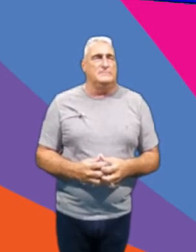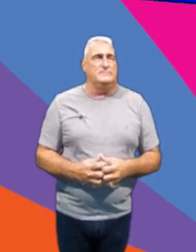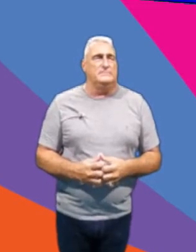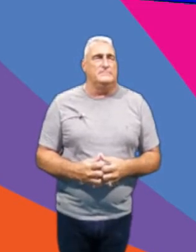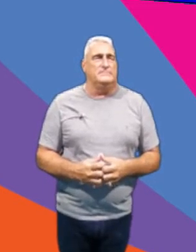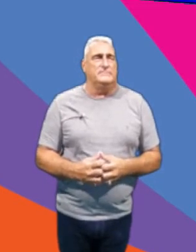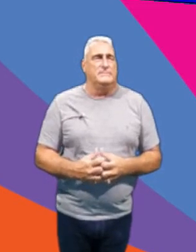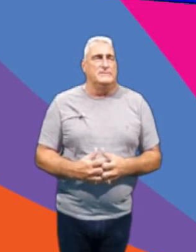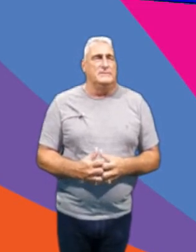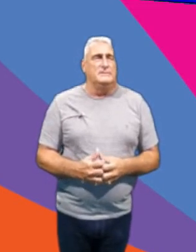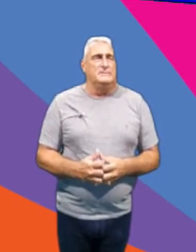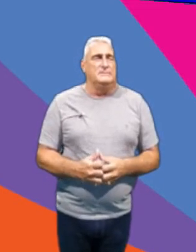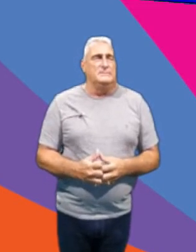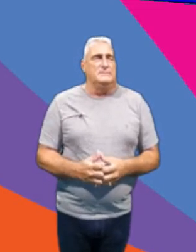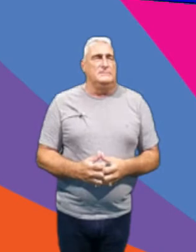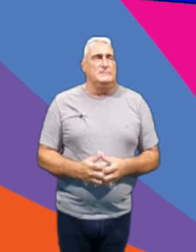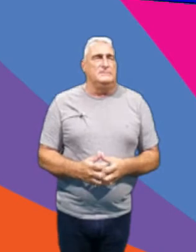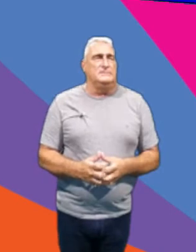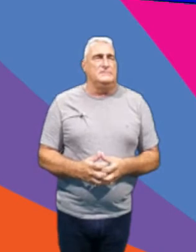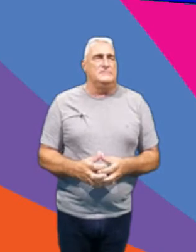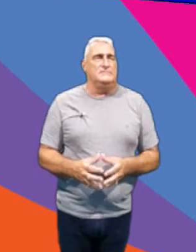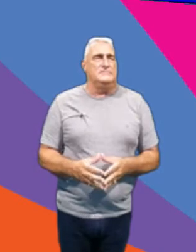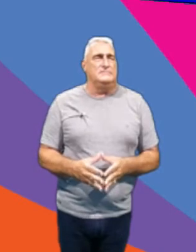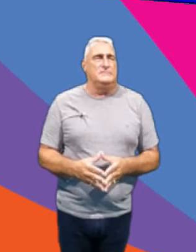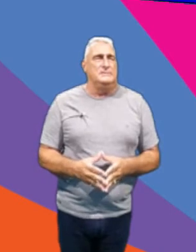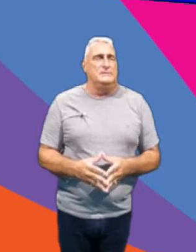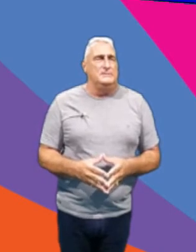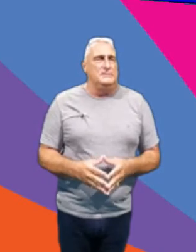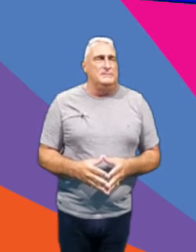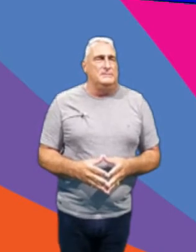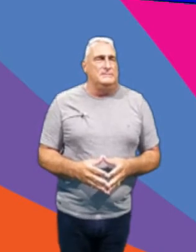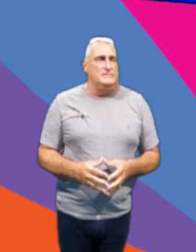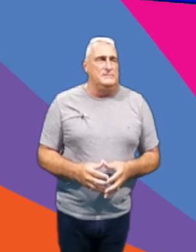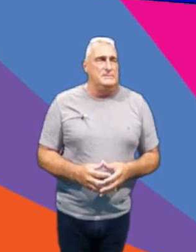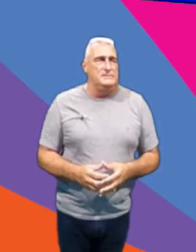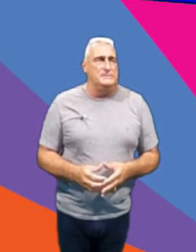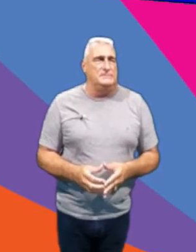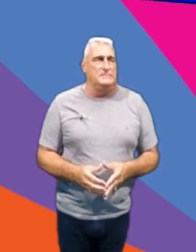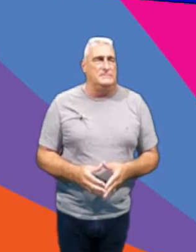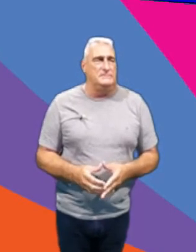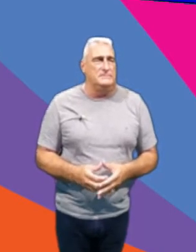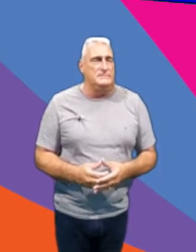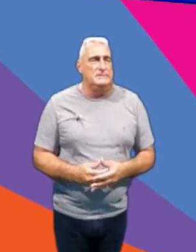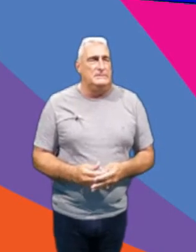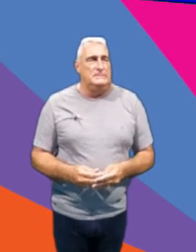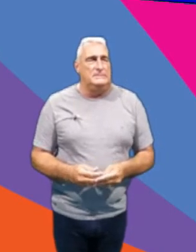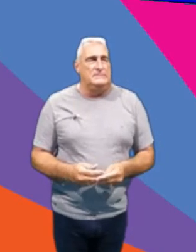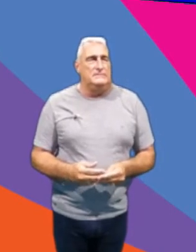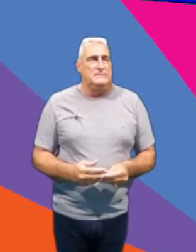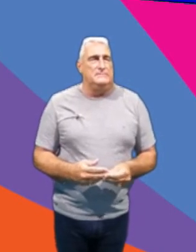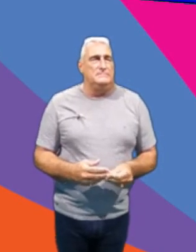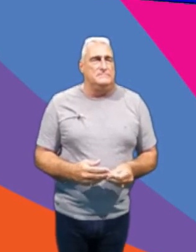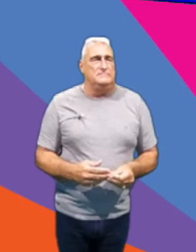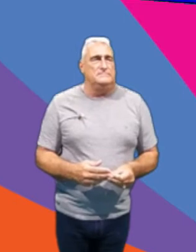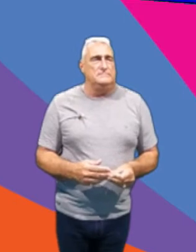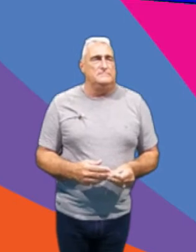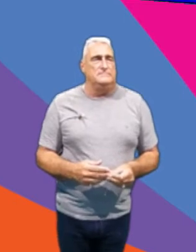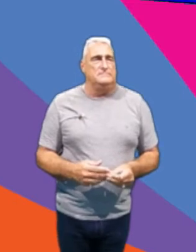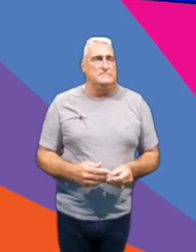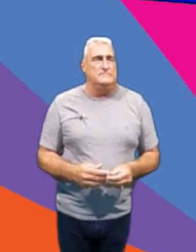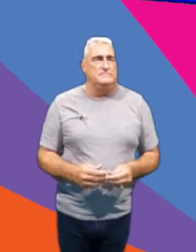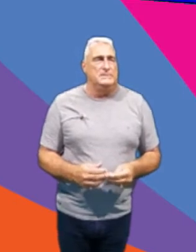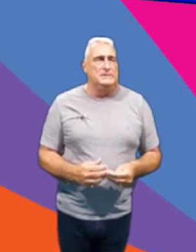si no lo conozco, y ahora me da 2 meses más para que camine en los barrios, para que me conozca, para charlar con la gente, tengo